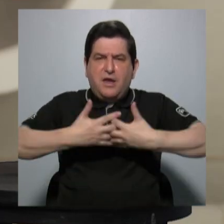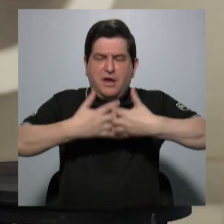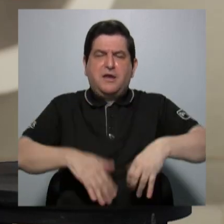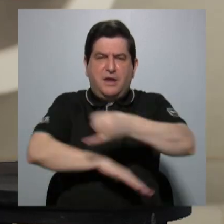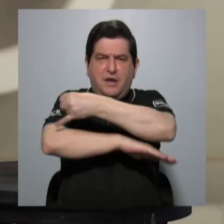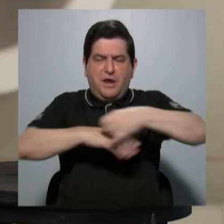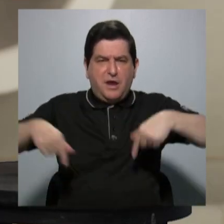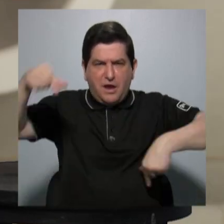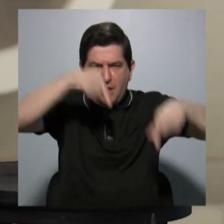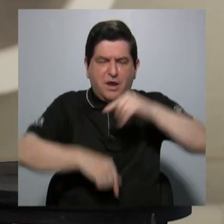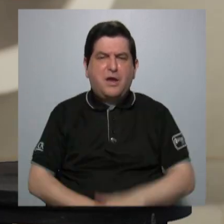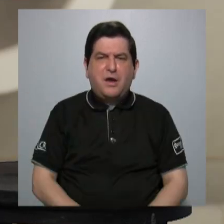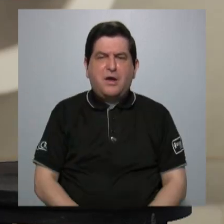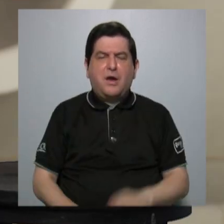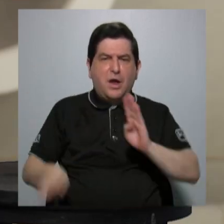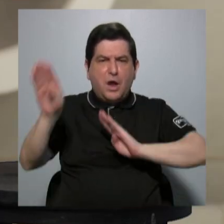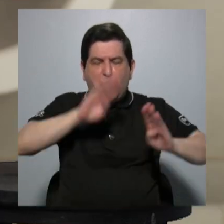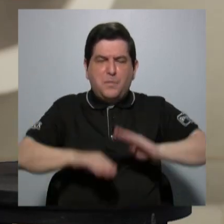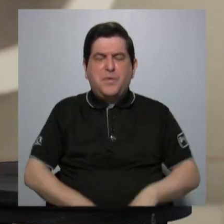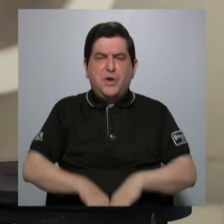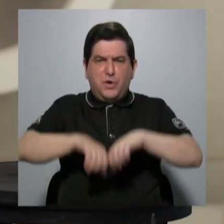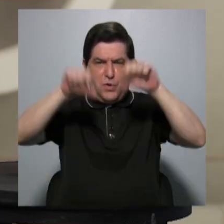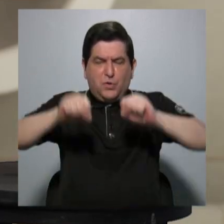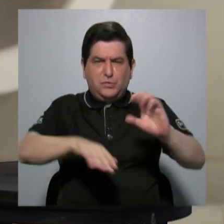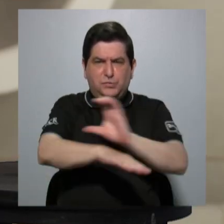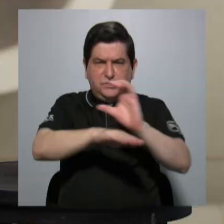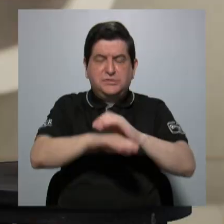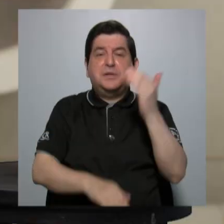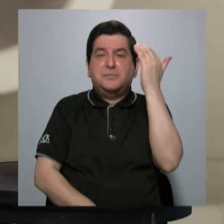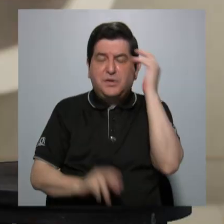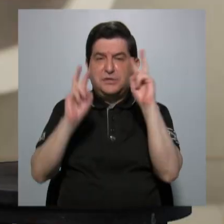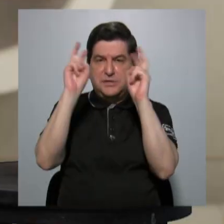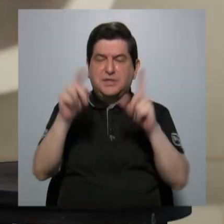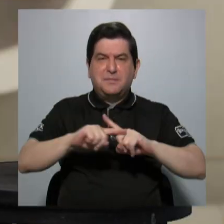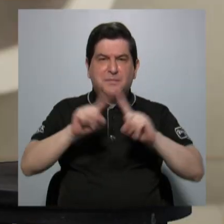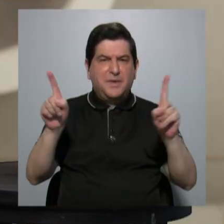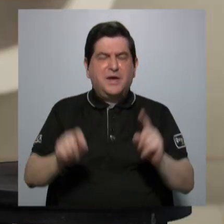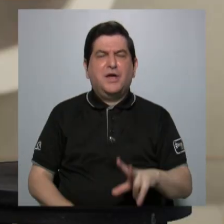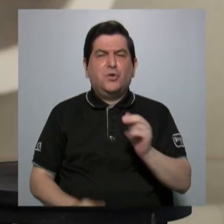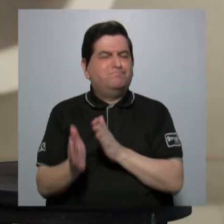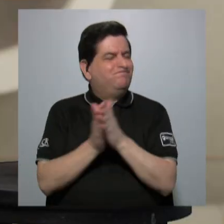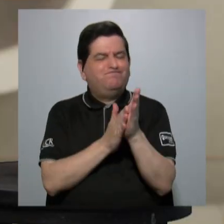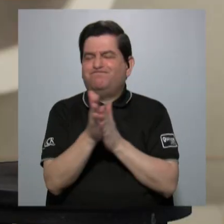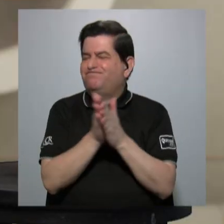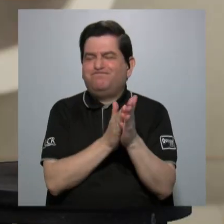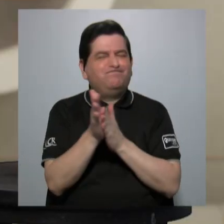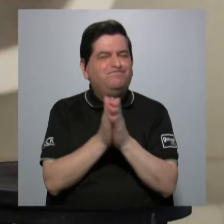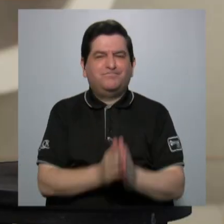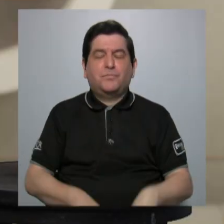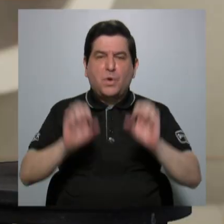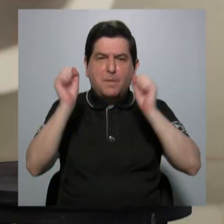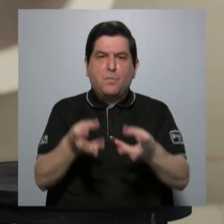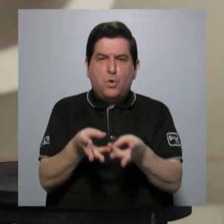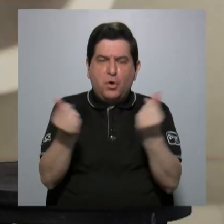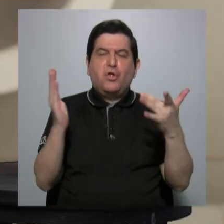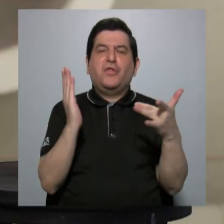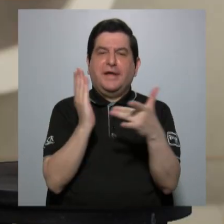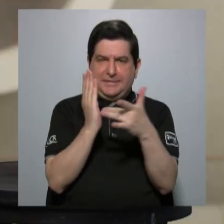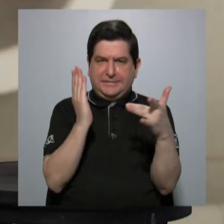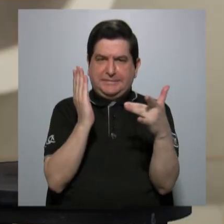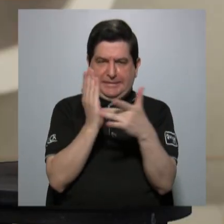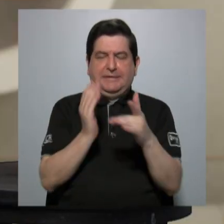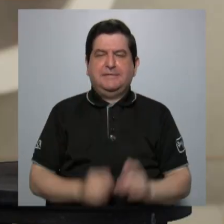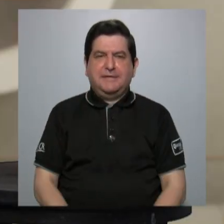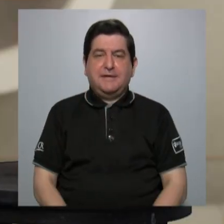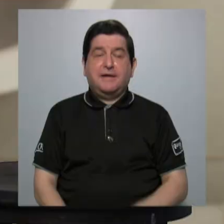industrial, ingeniería química, biosistemas, ingeniería civil, que conocemos del tema, pero no se le está sacando ese provecho para llevar una solución